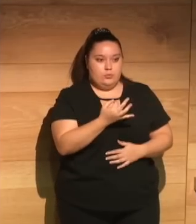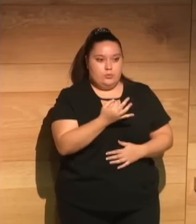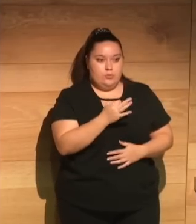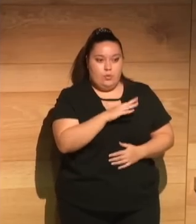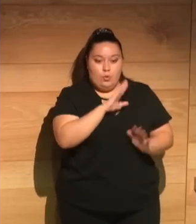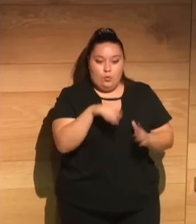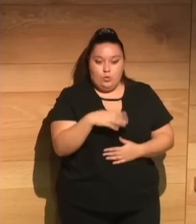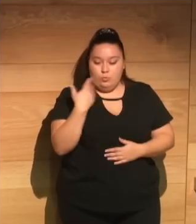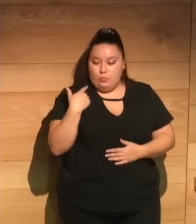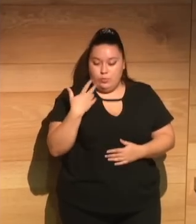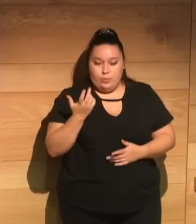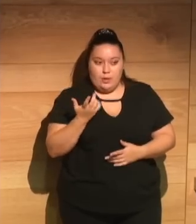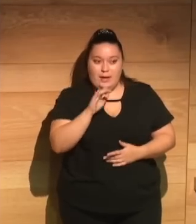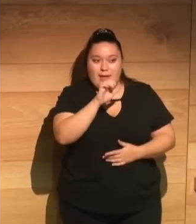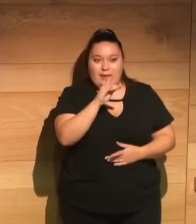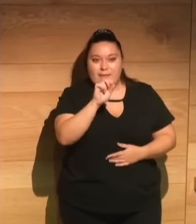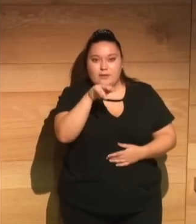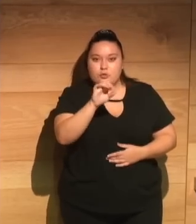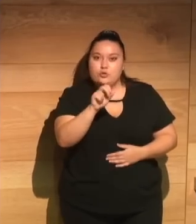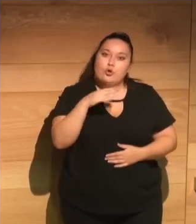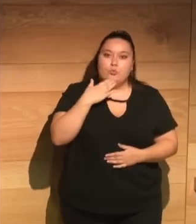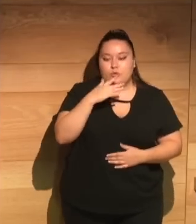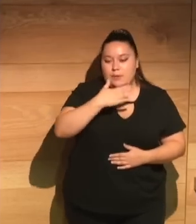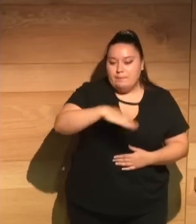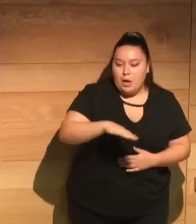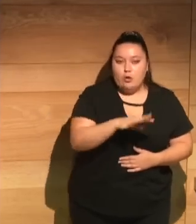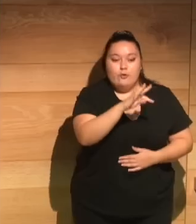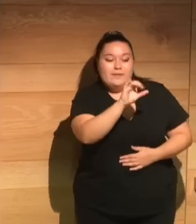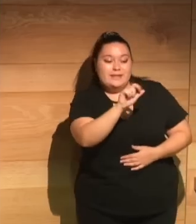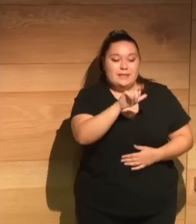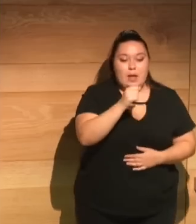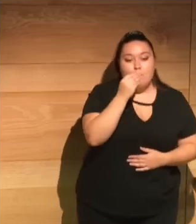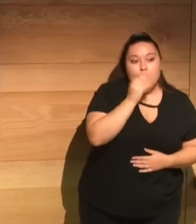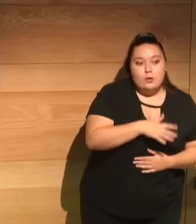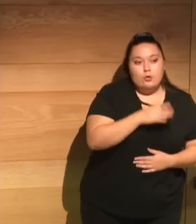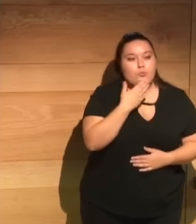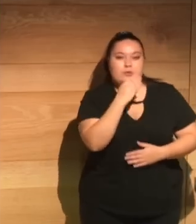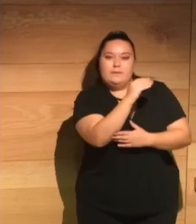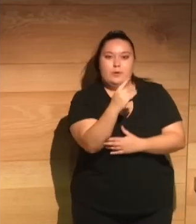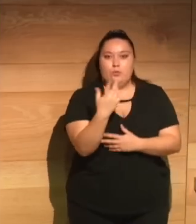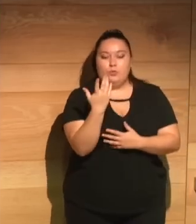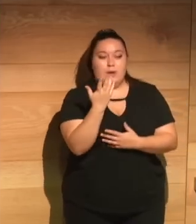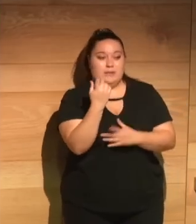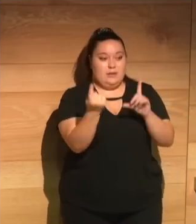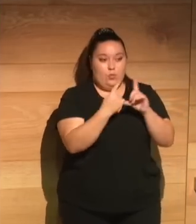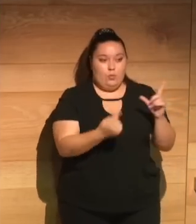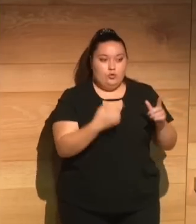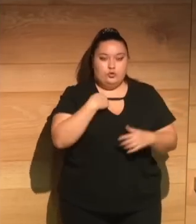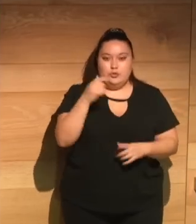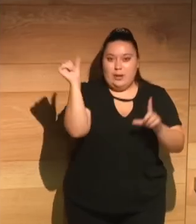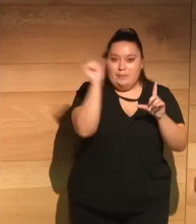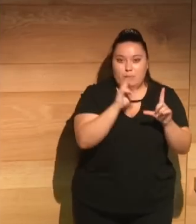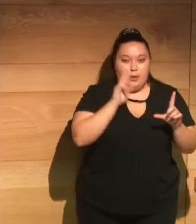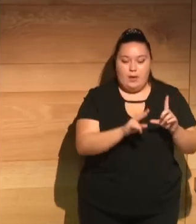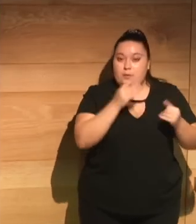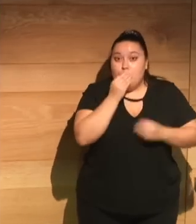todo en los últimos años, ha definido como un Edison malo, sí, un Tesla bueno, son como figuras de animación. Lo que yo he leído, oye, pues no, yo vi la película y terrible. En la